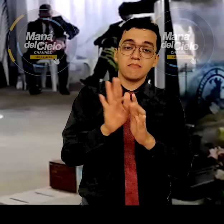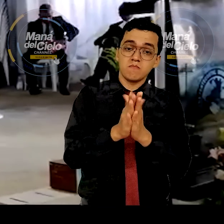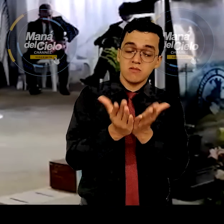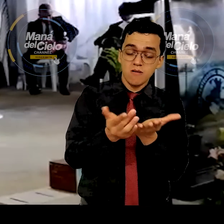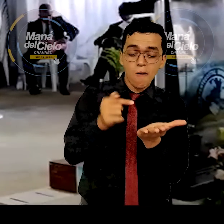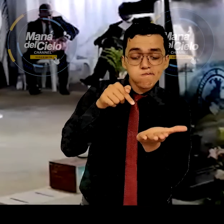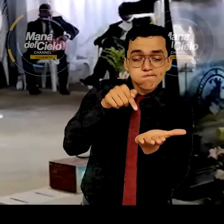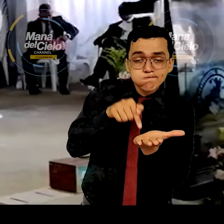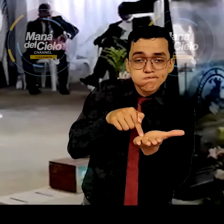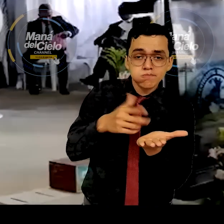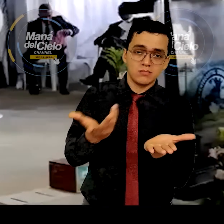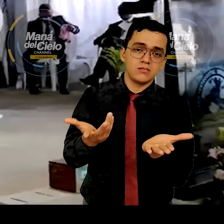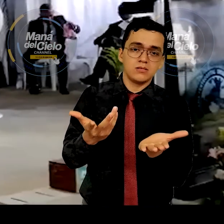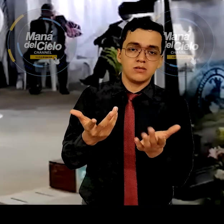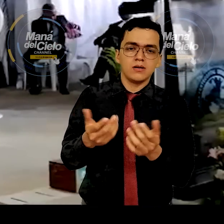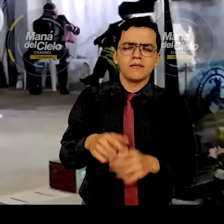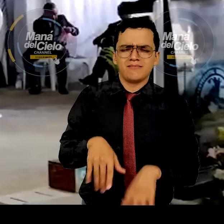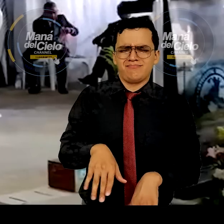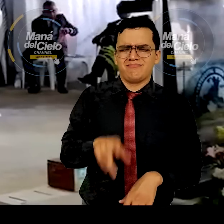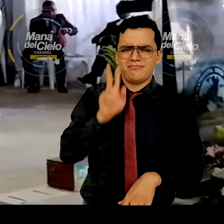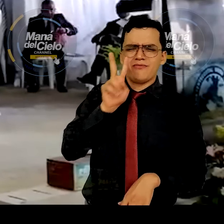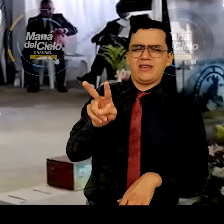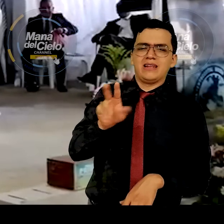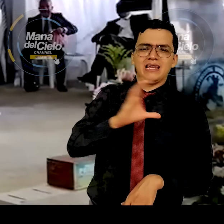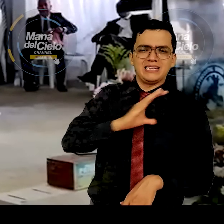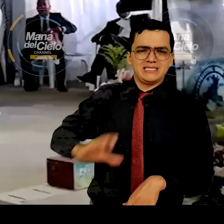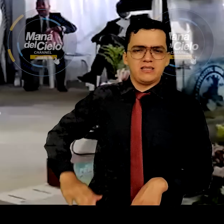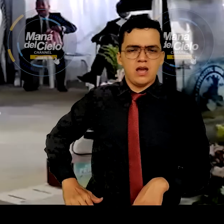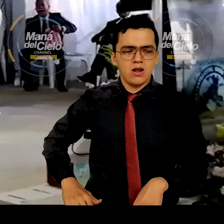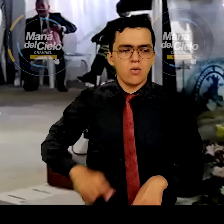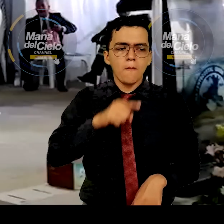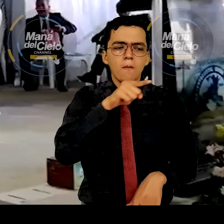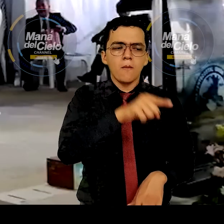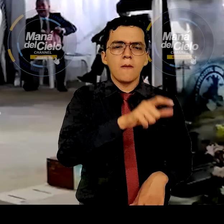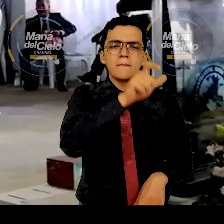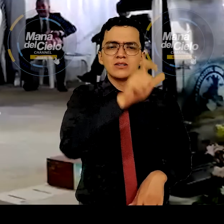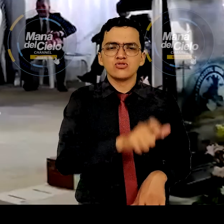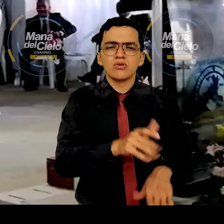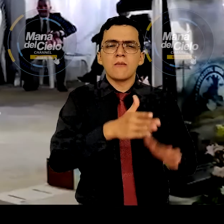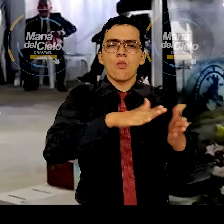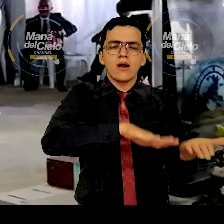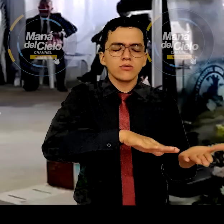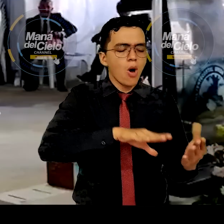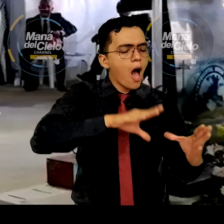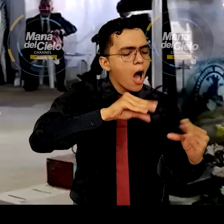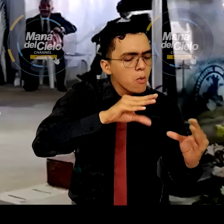Ahora yo veo que los cristianos le hablan a los muertos. Hágame el favor.